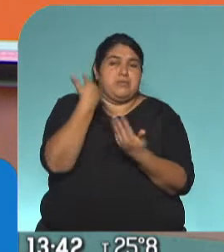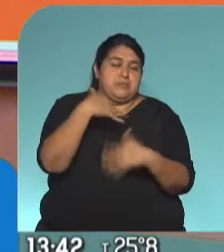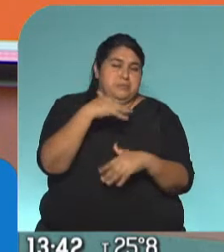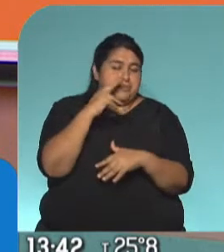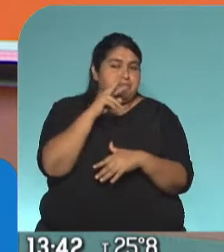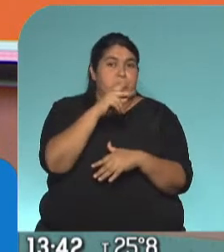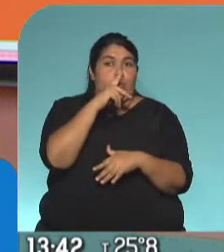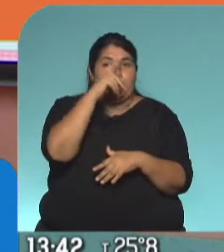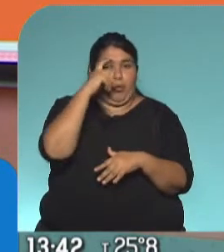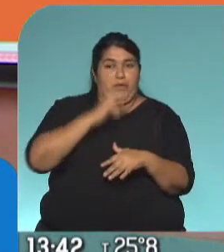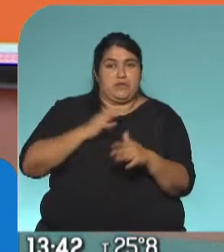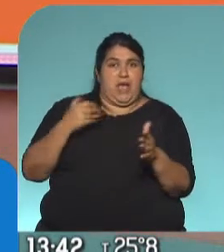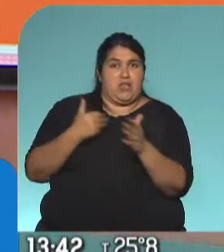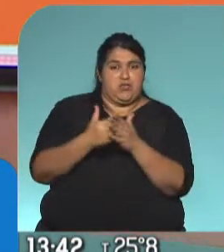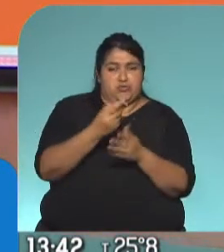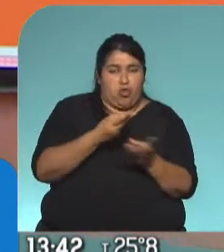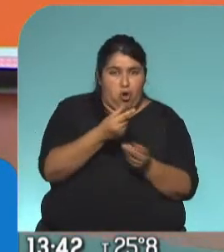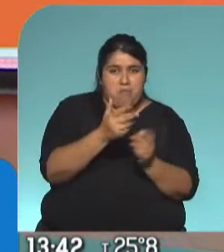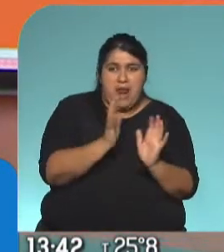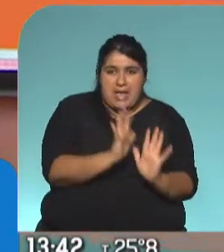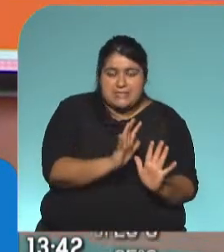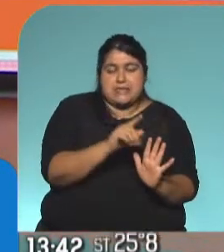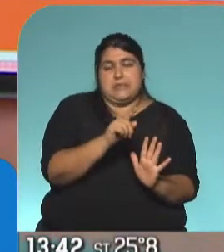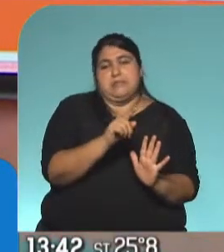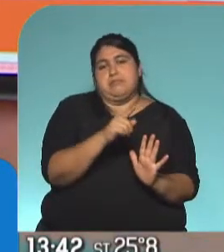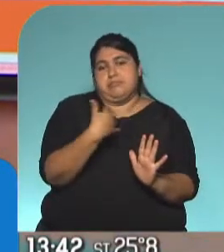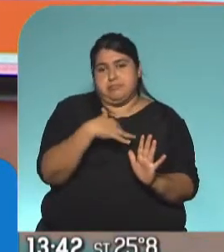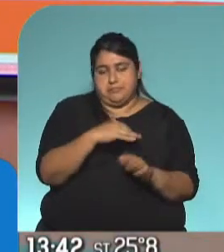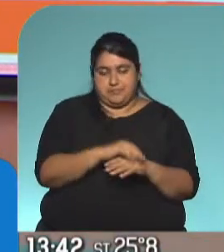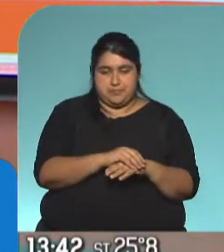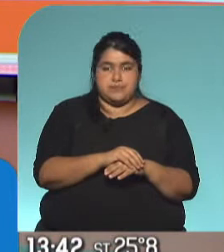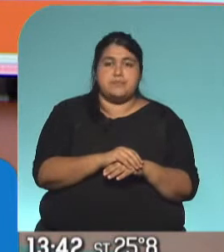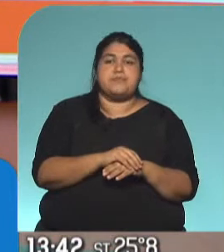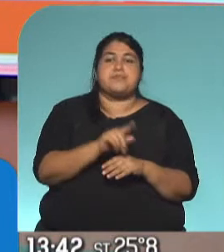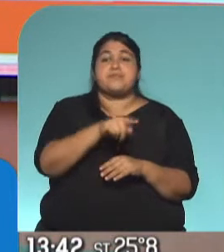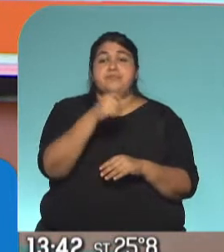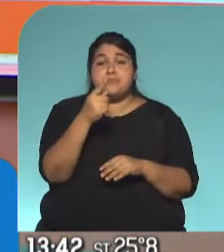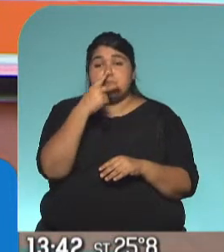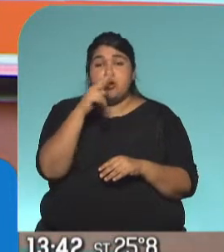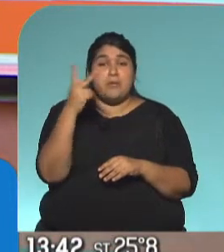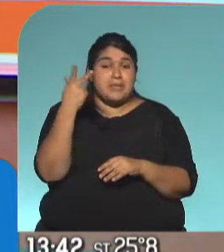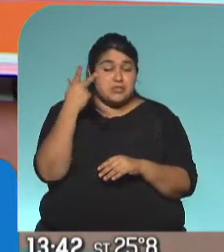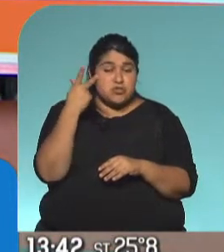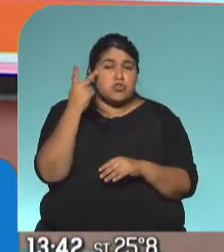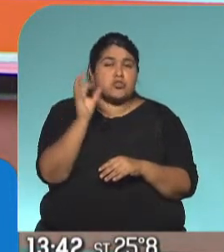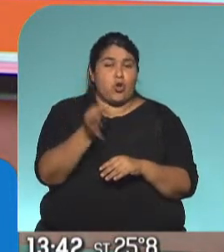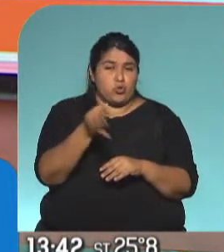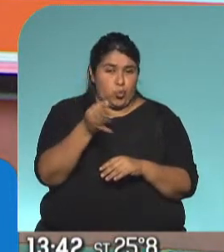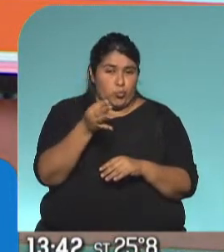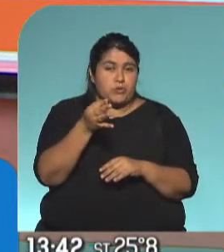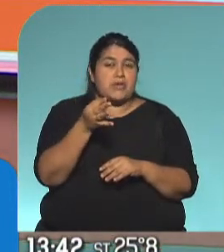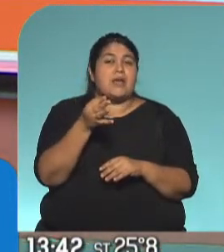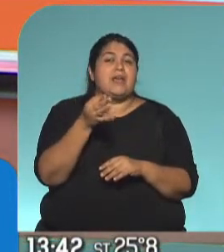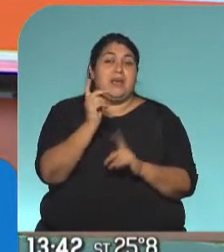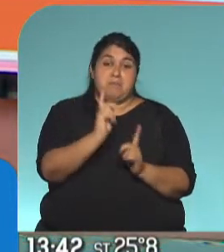menos en los últimos 10 años, una compra de armas de esta dimensión por parte de un país hacia otro, ¿no? Y en el 2018, en octubre, tenemos